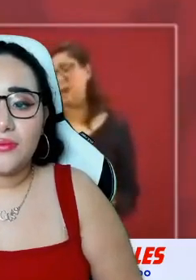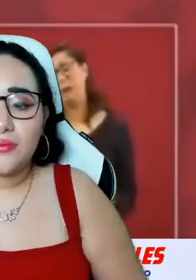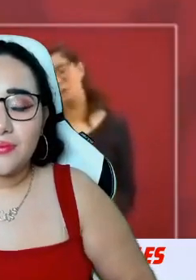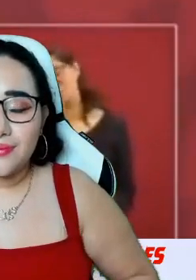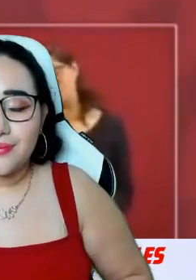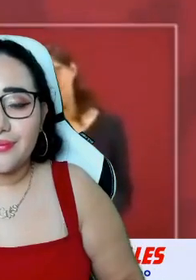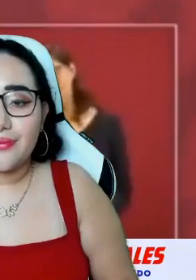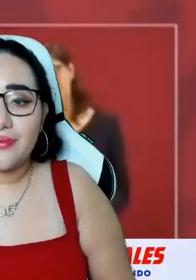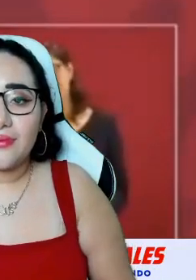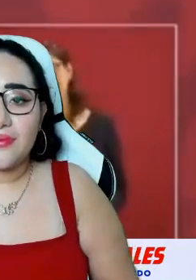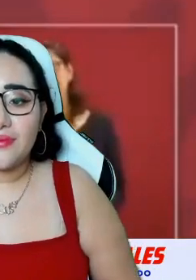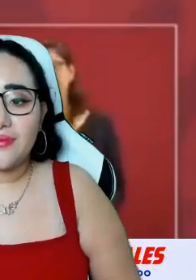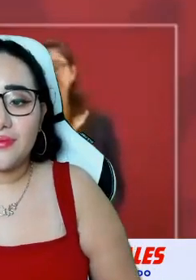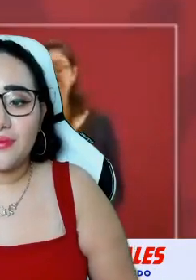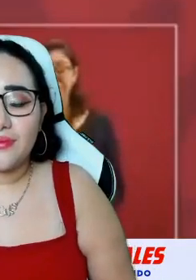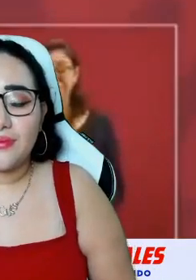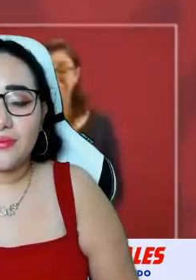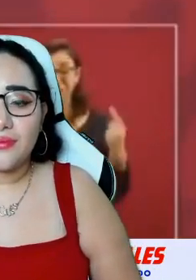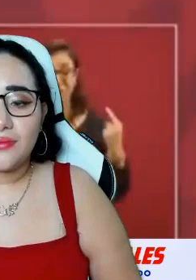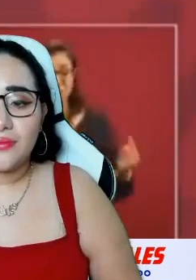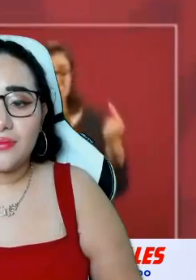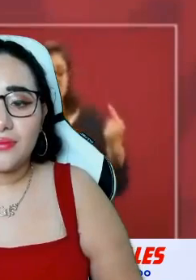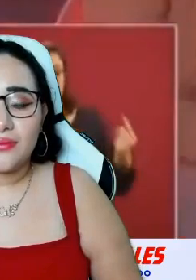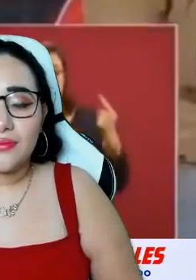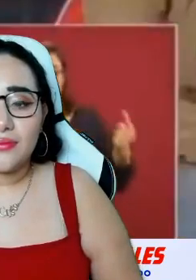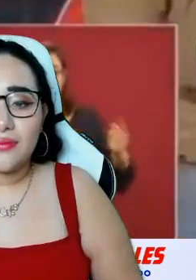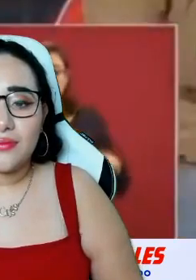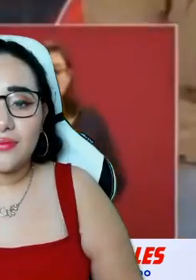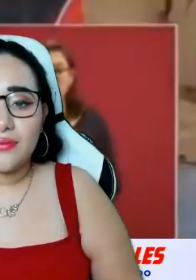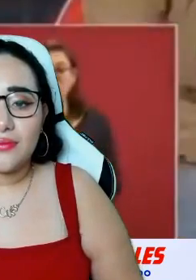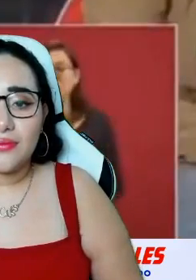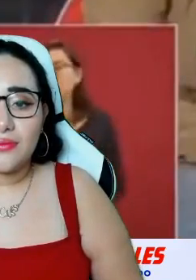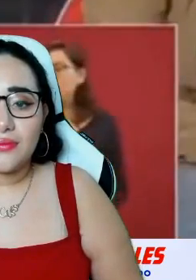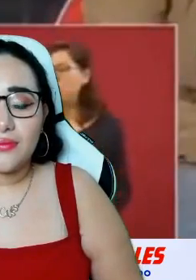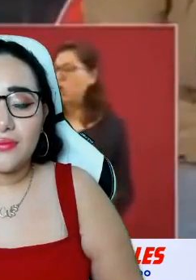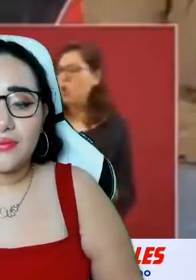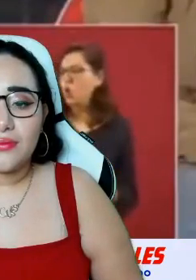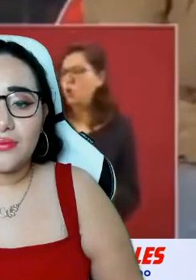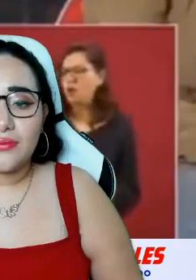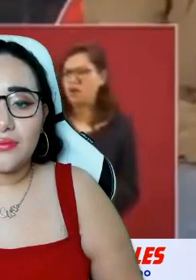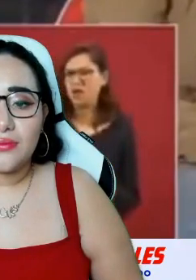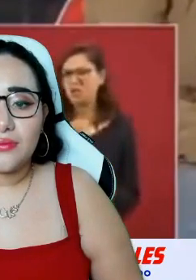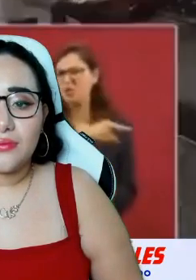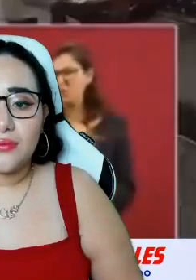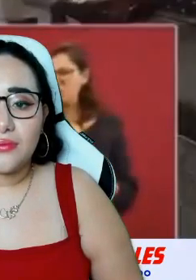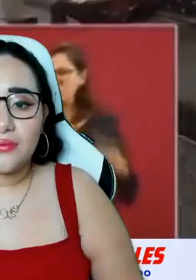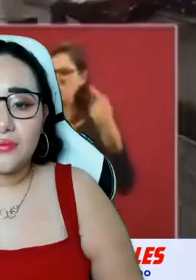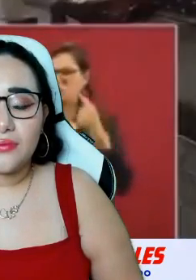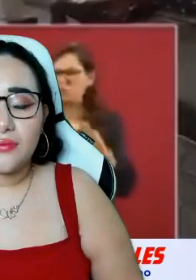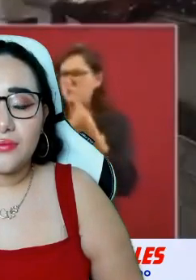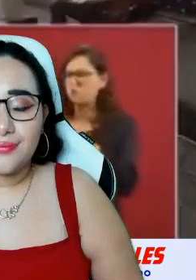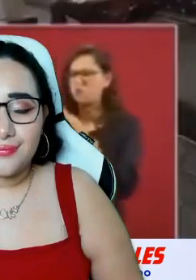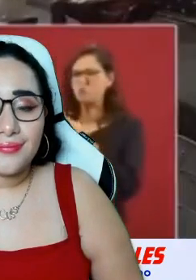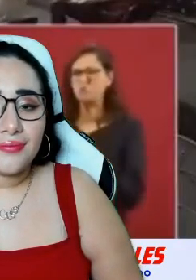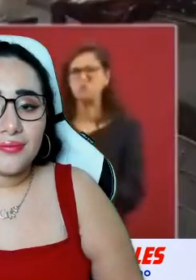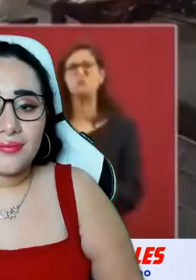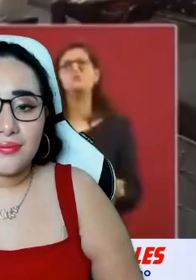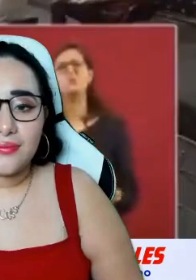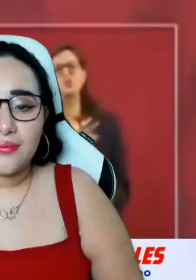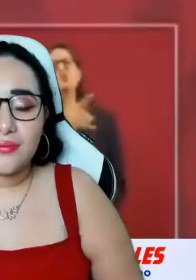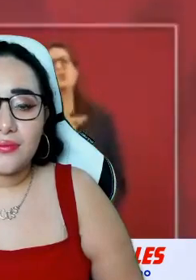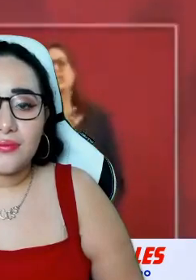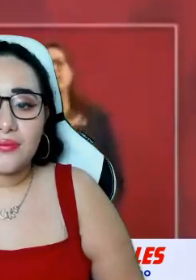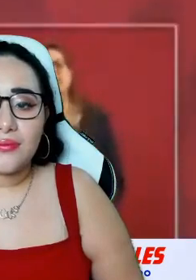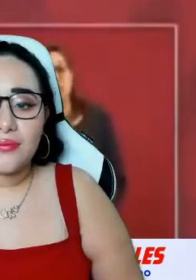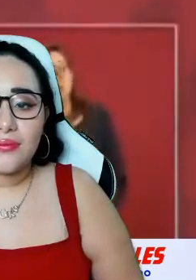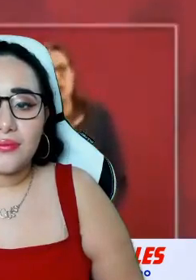legítimo pero los gobernadores que les dices sobre esa acusación en parte es que están en su derecho que se garantiza